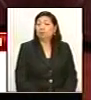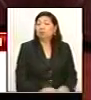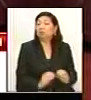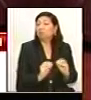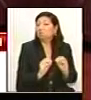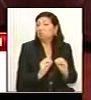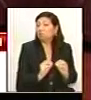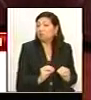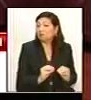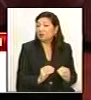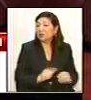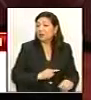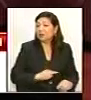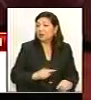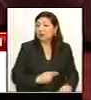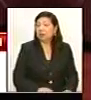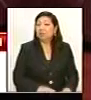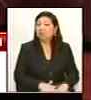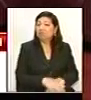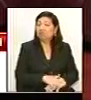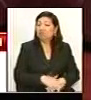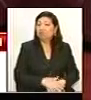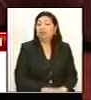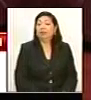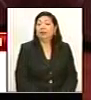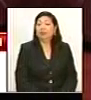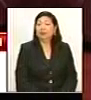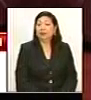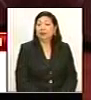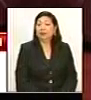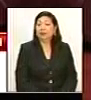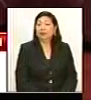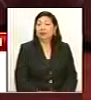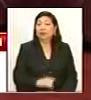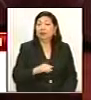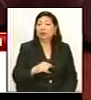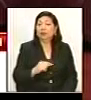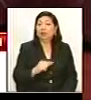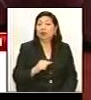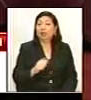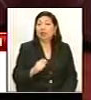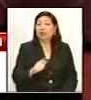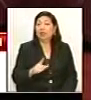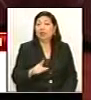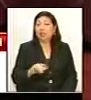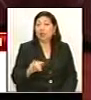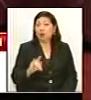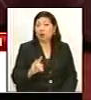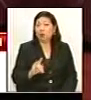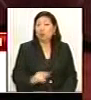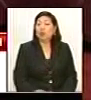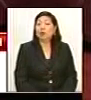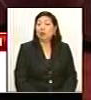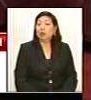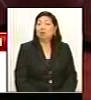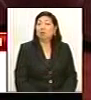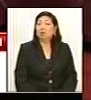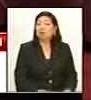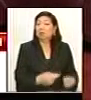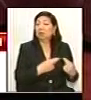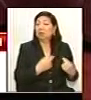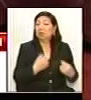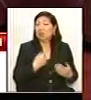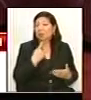otorgar la jefatura de administración al señor José Gastelú. En un cargo que